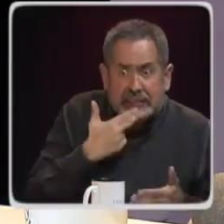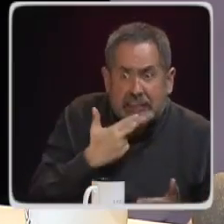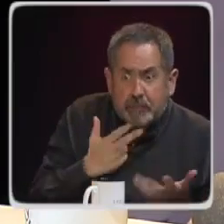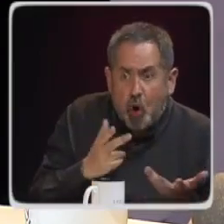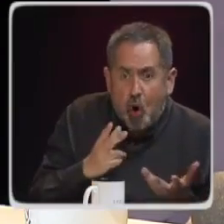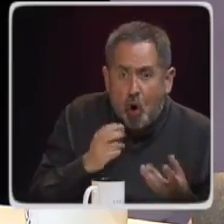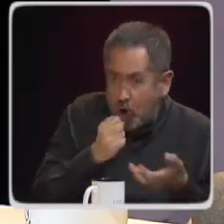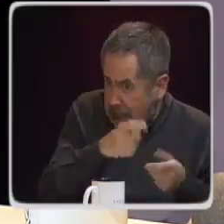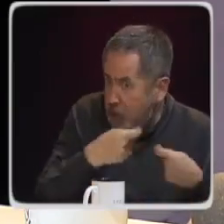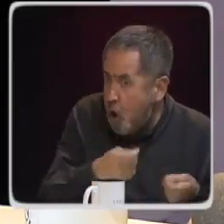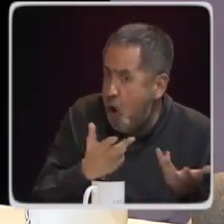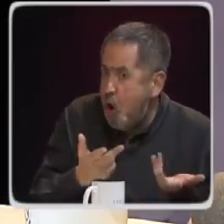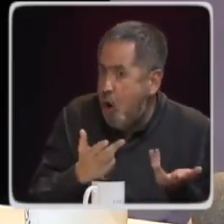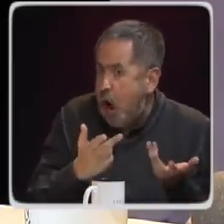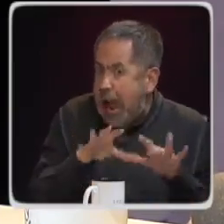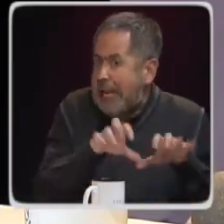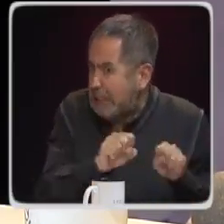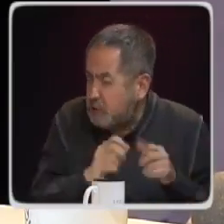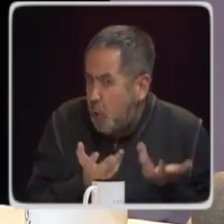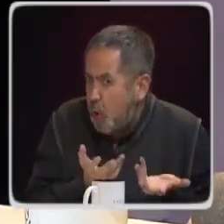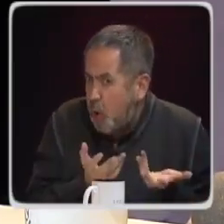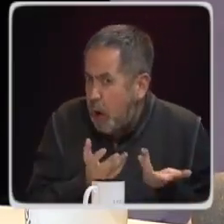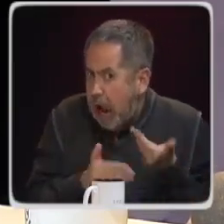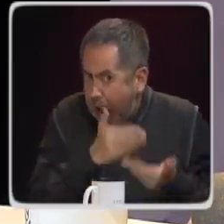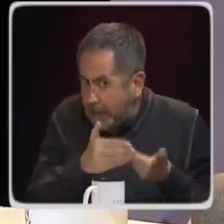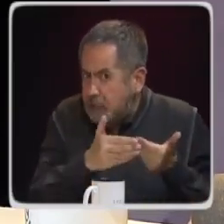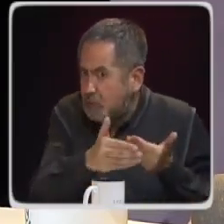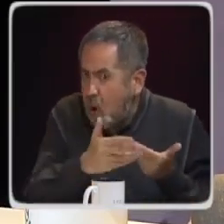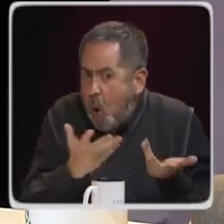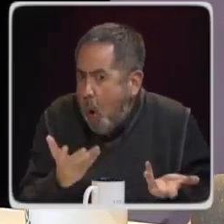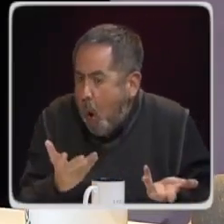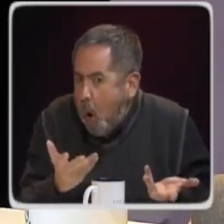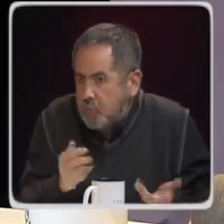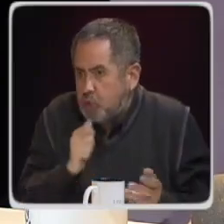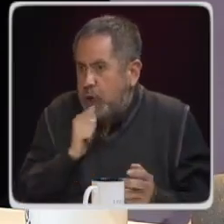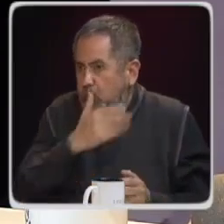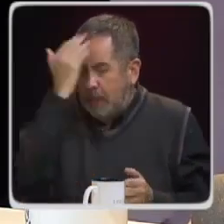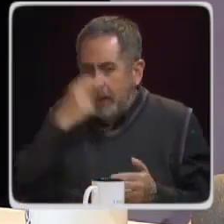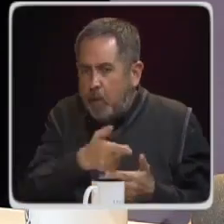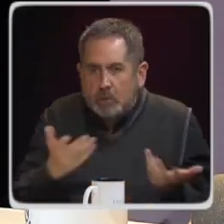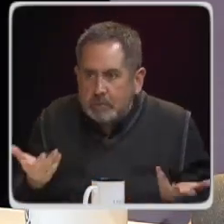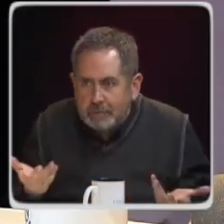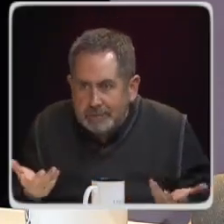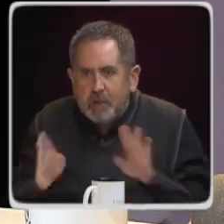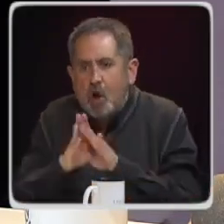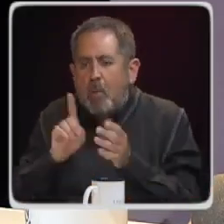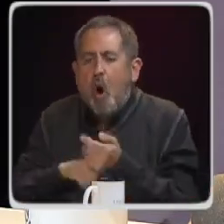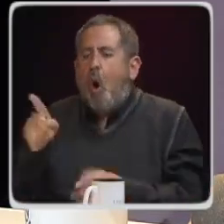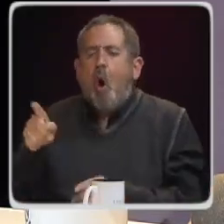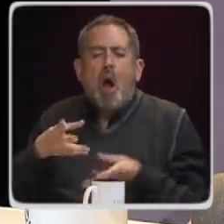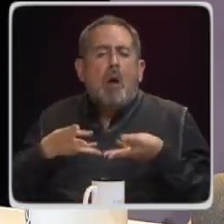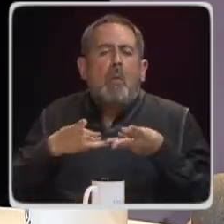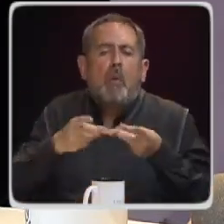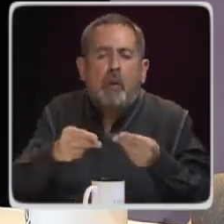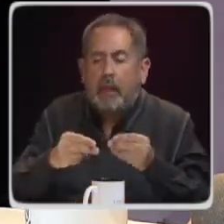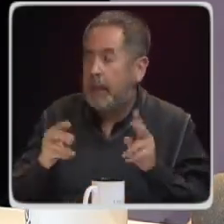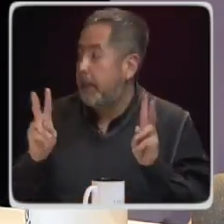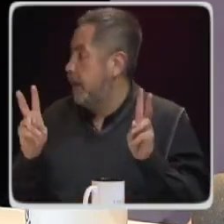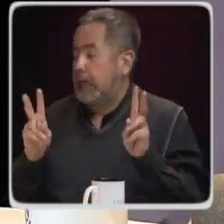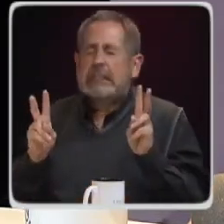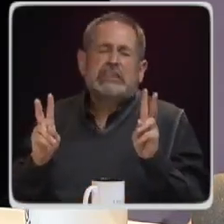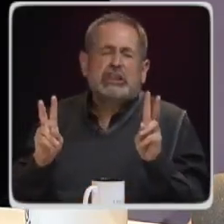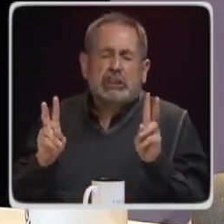entonces empezaban a dar unas problemáticas en los salones que tenían que ser protegidos y ser cuidados, y es ahí donde empezamos a arrancar